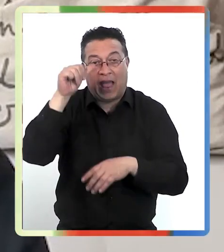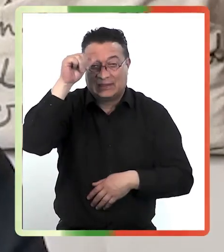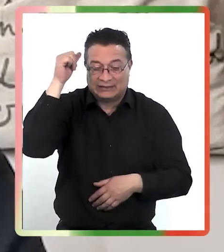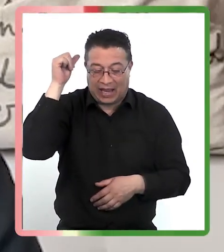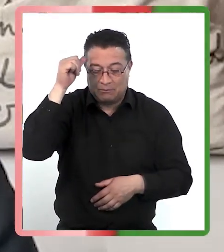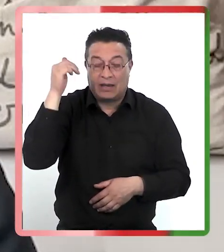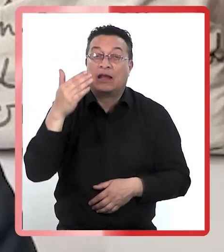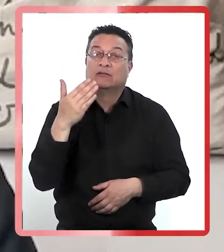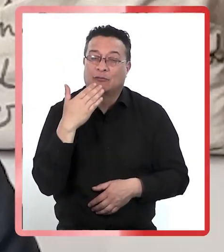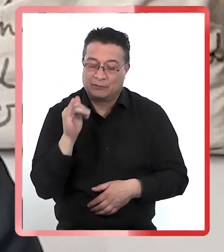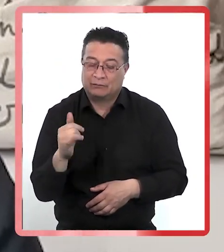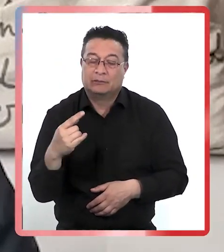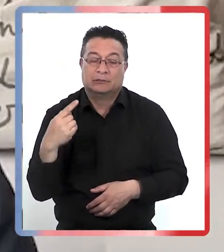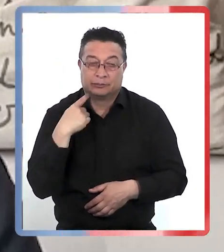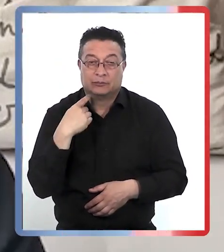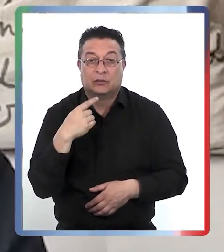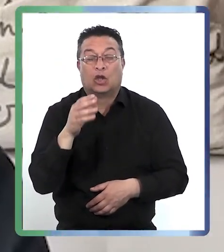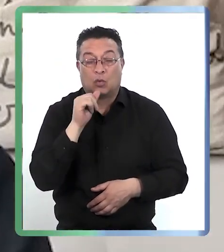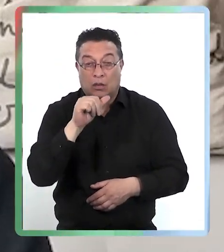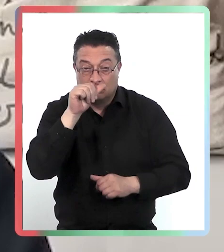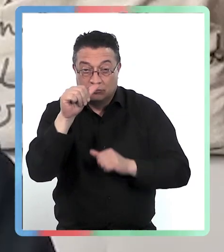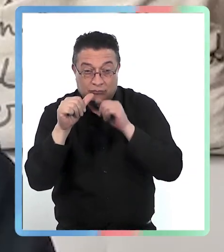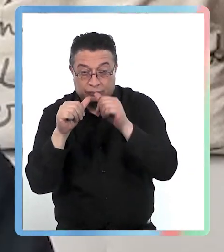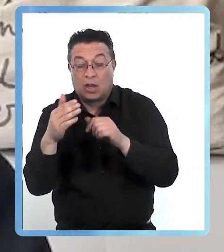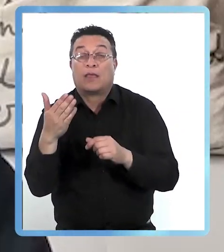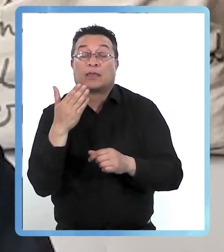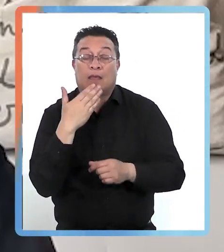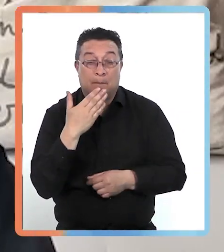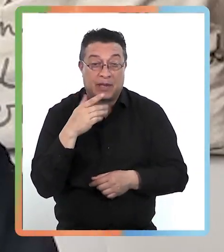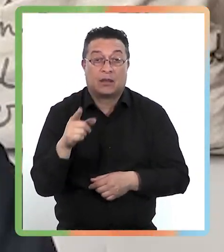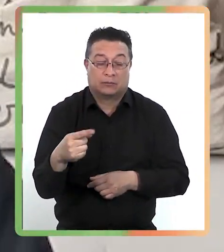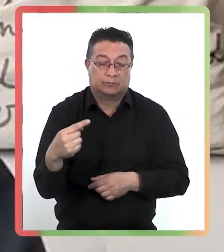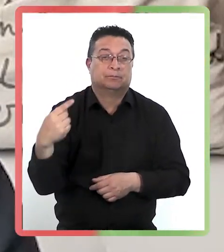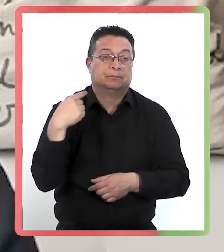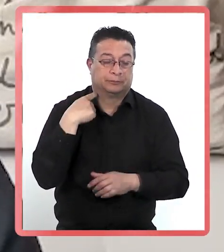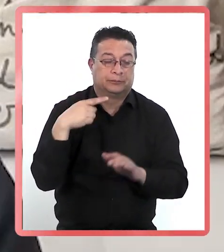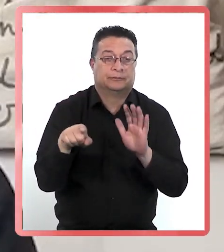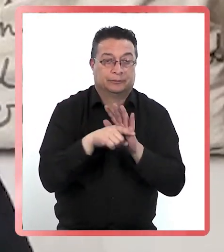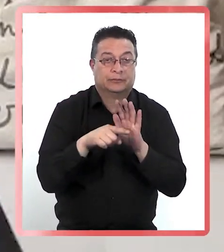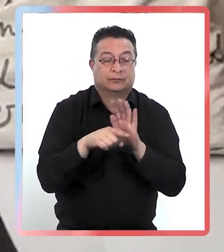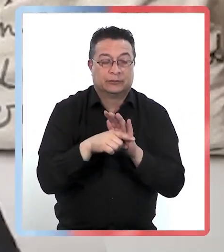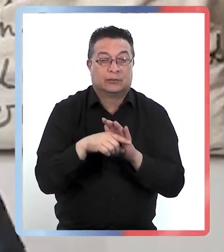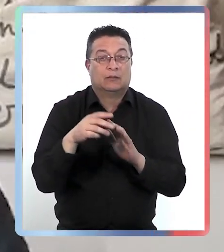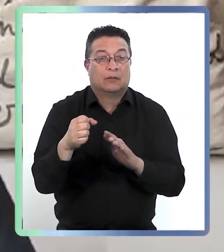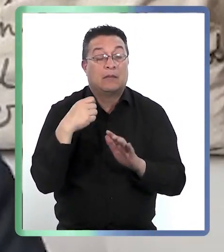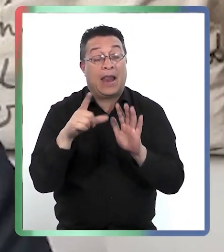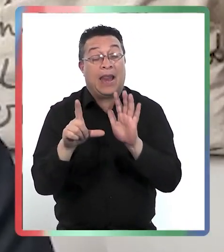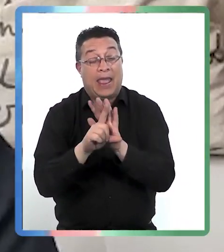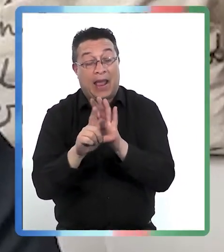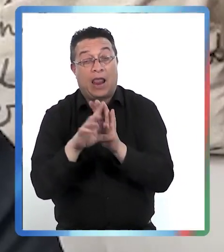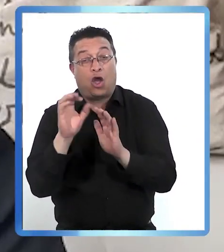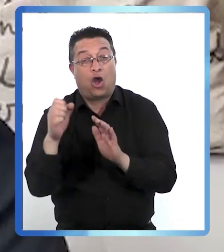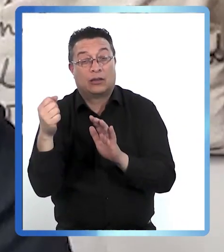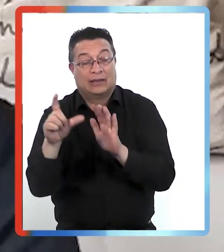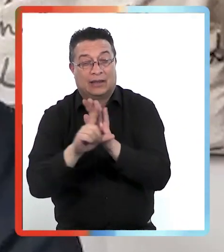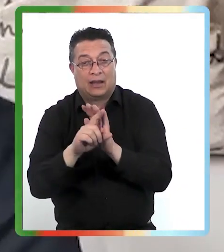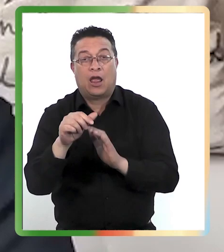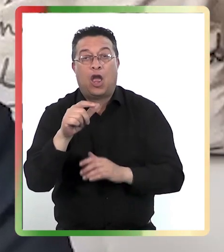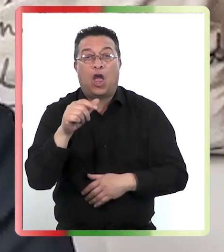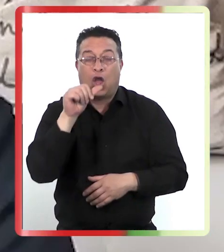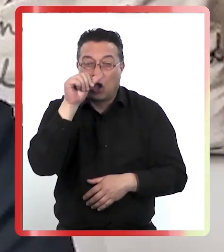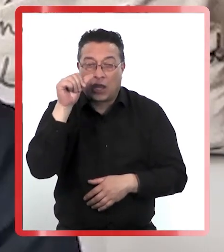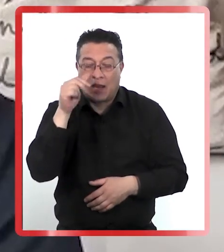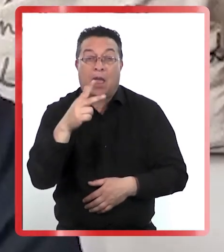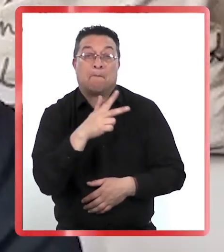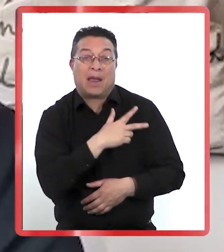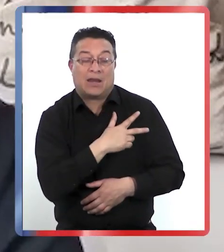enfermedad de Alzheimer, ¿ya? Lo mismo el consumo de sustancias. El consumo de sustancias tiene, ya sea tanto legales como ilegales, ya, o sea, estamos hablando, por ejemplo, de